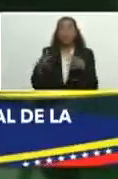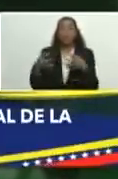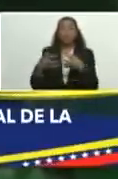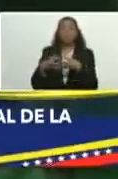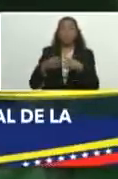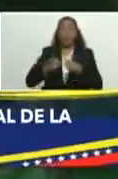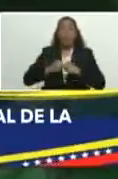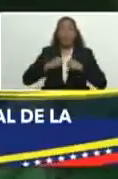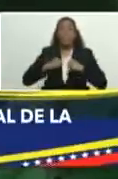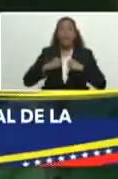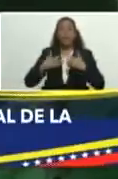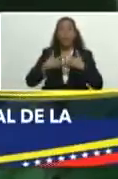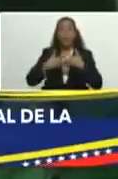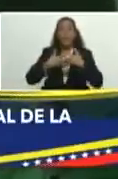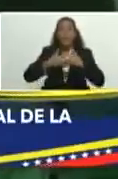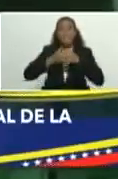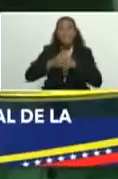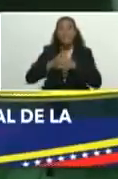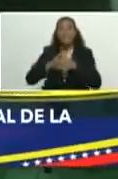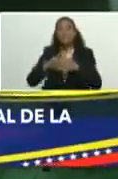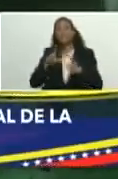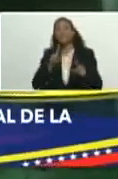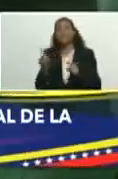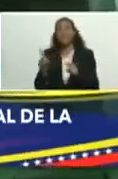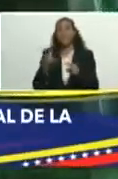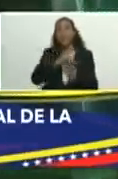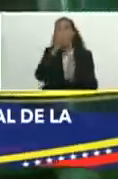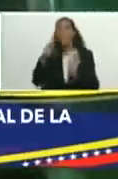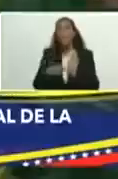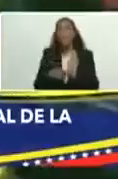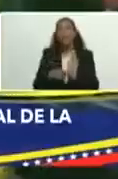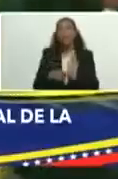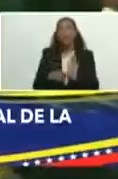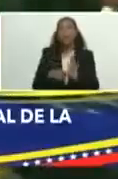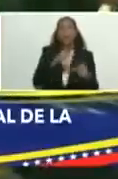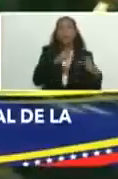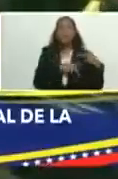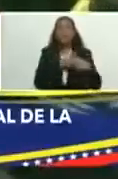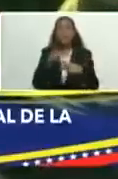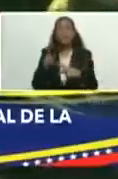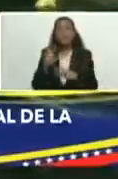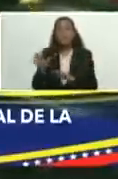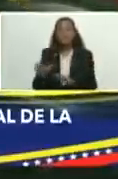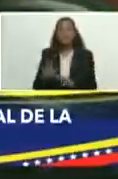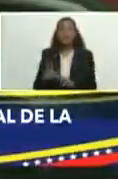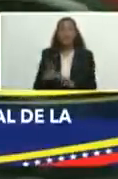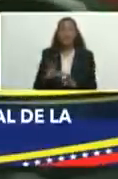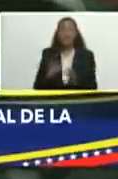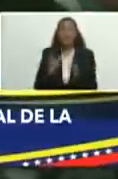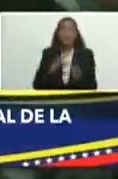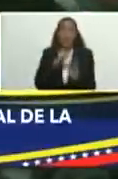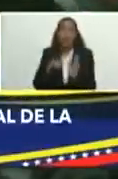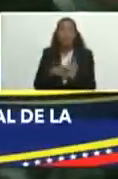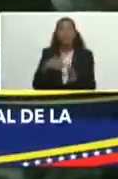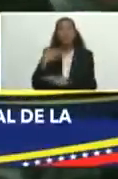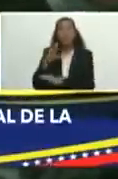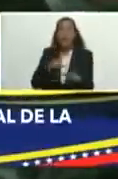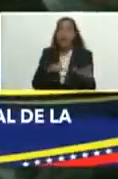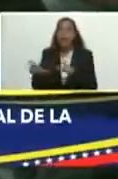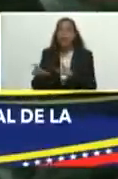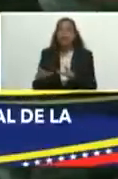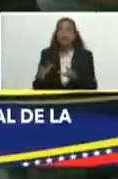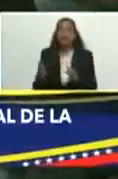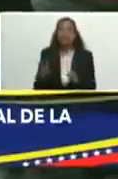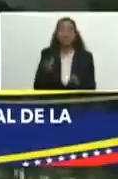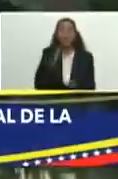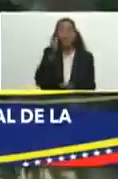que es la final... proceso que cumple todo el ciclo que debe llevar caucho verde para pasar a la transportadora